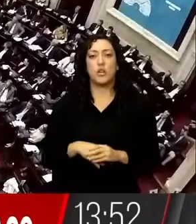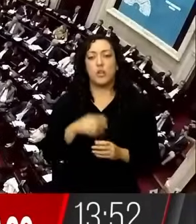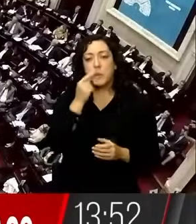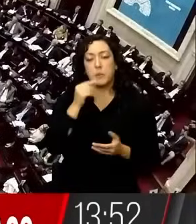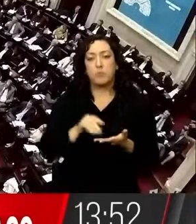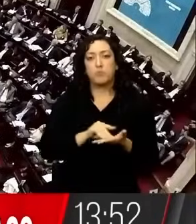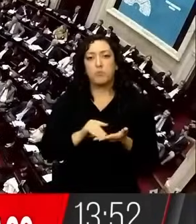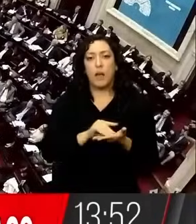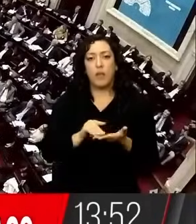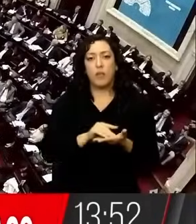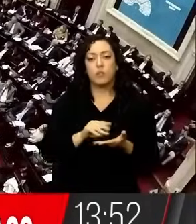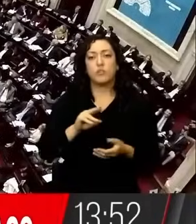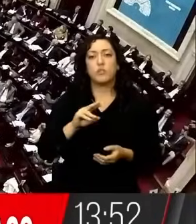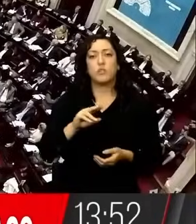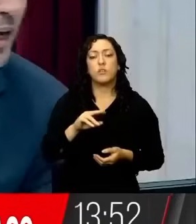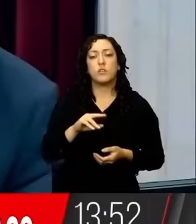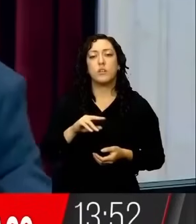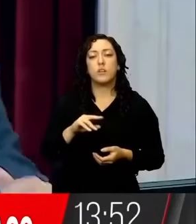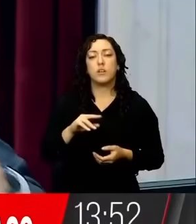Diputado.